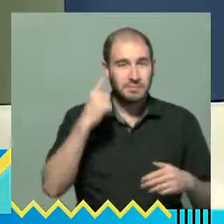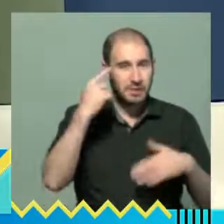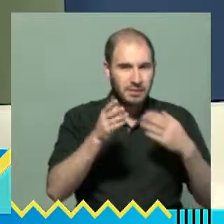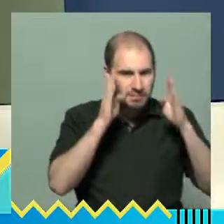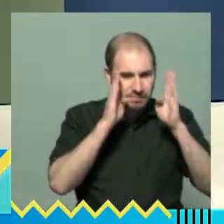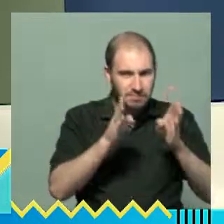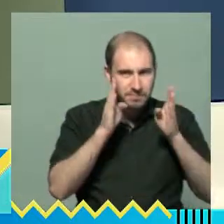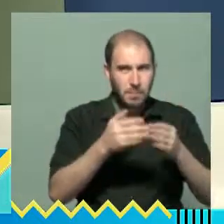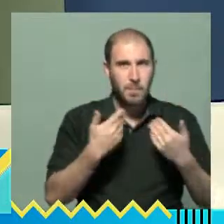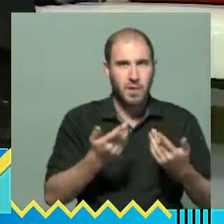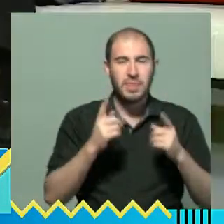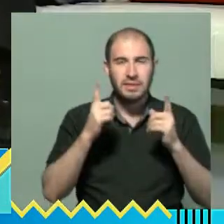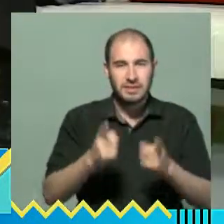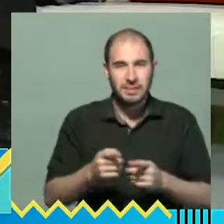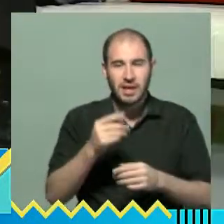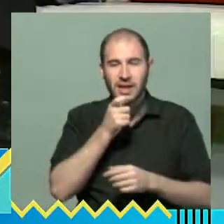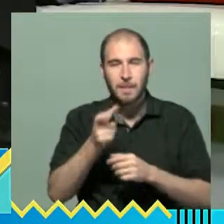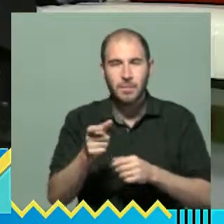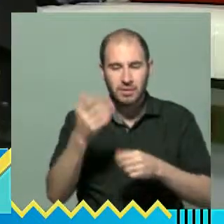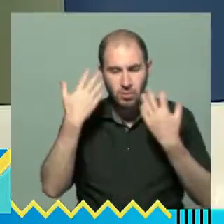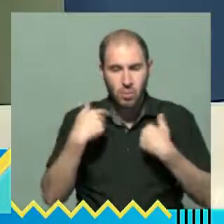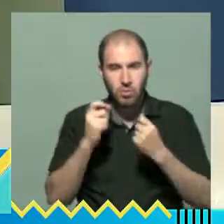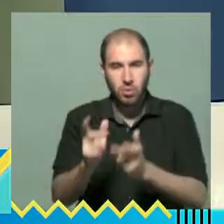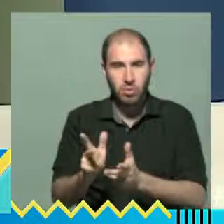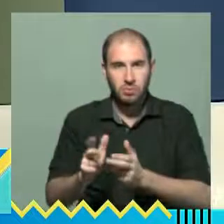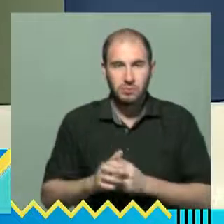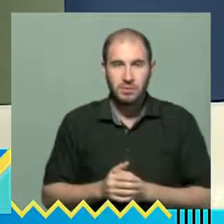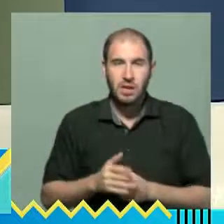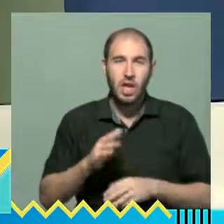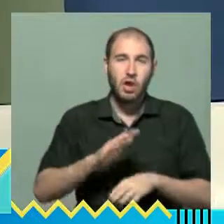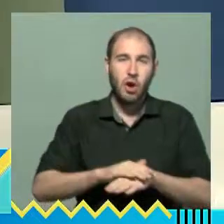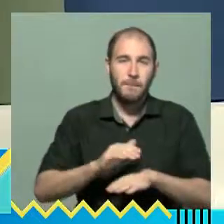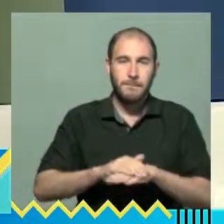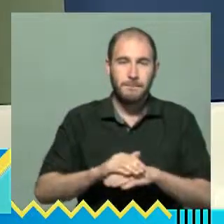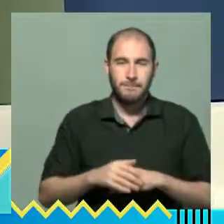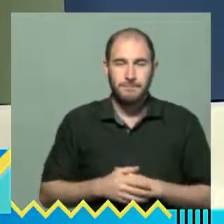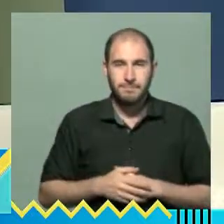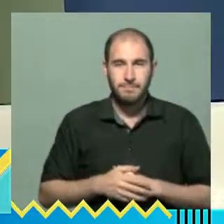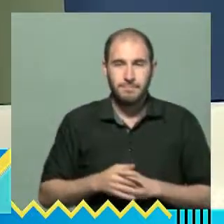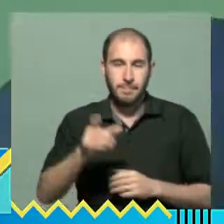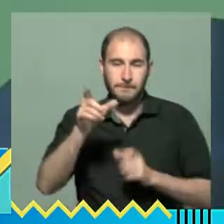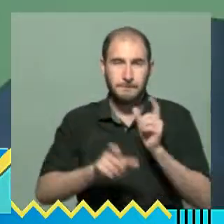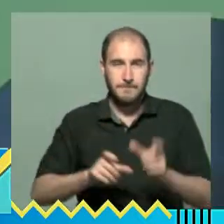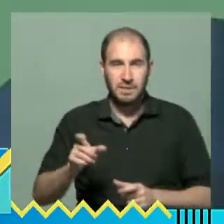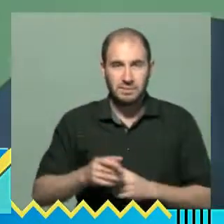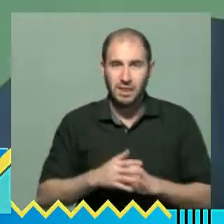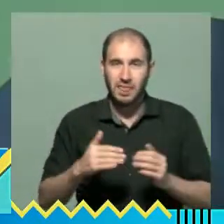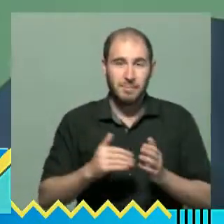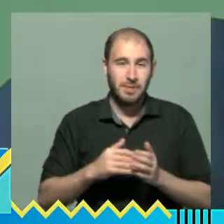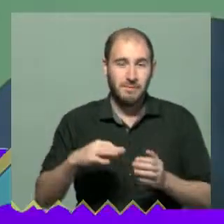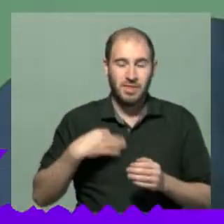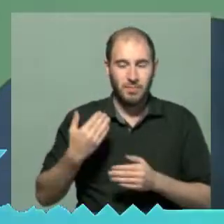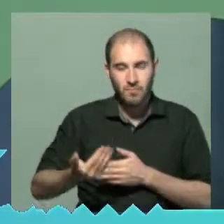atención y concentración como para la respuesta motora, y estamos hablando de competencias en personas de las que depende la vida de